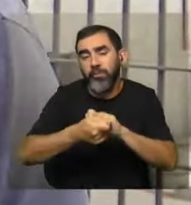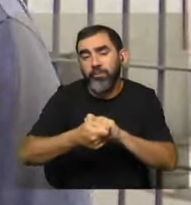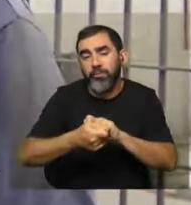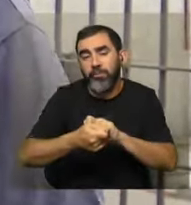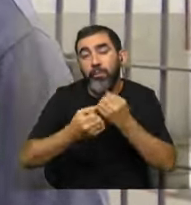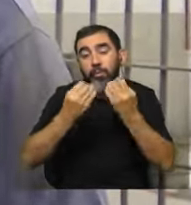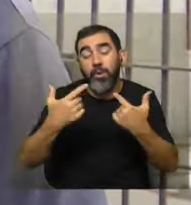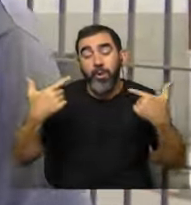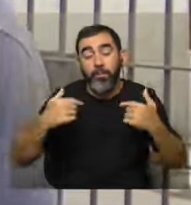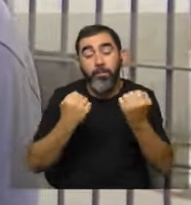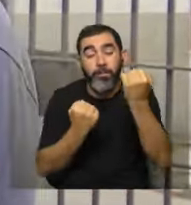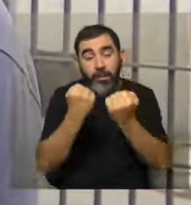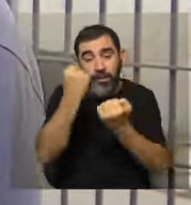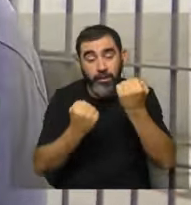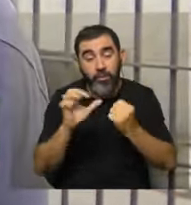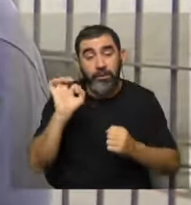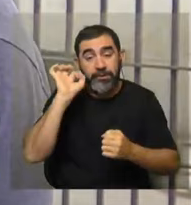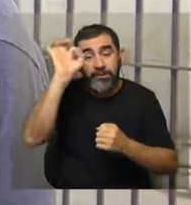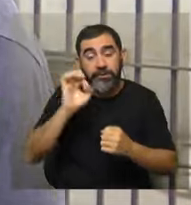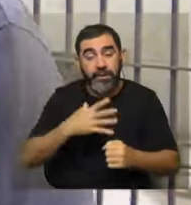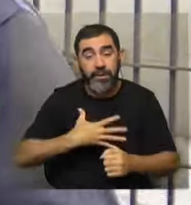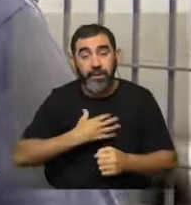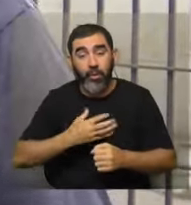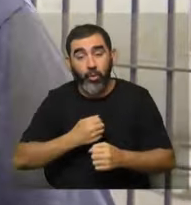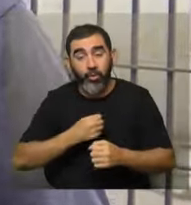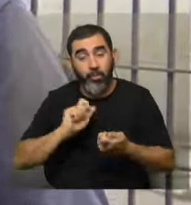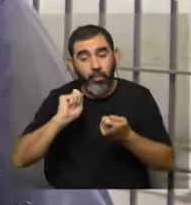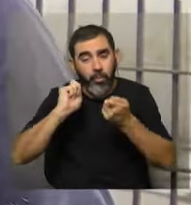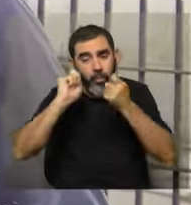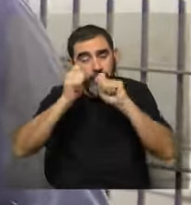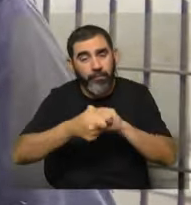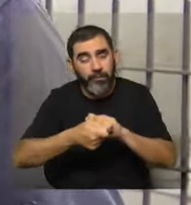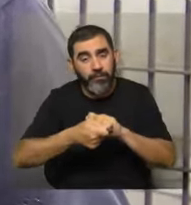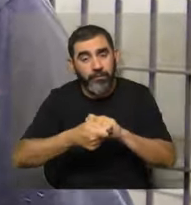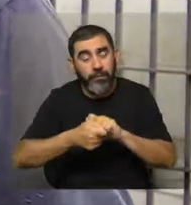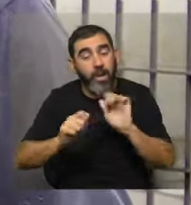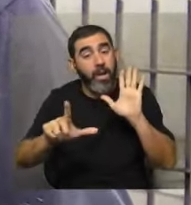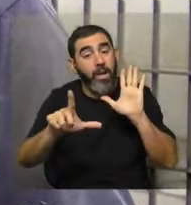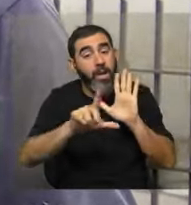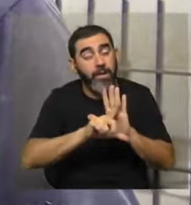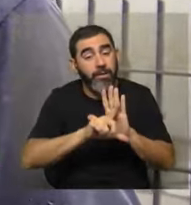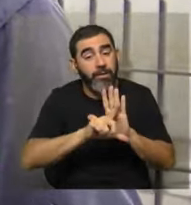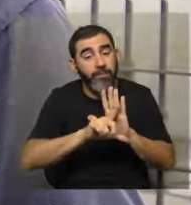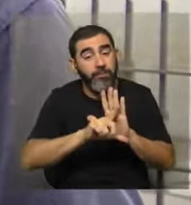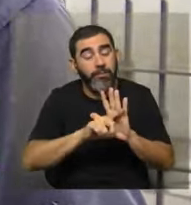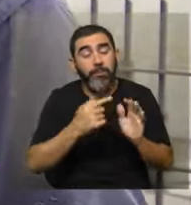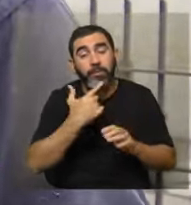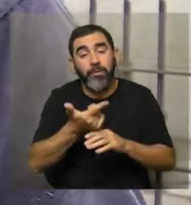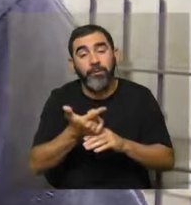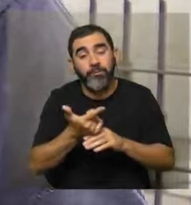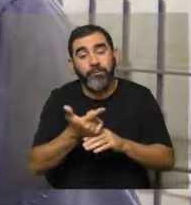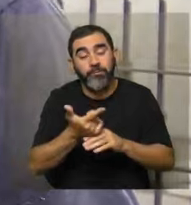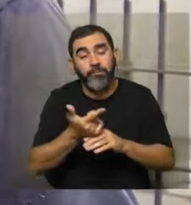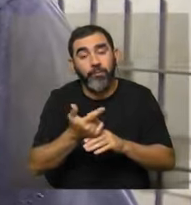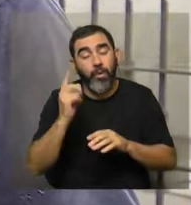de del Ministerio de economía y de los senadores del partido Nacional modificamos eh las leyes que que marcaban por ejemplo los